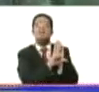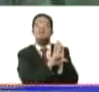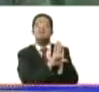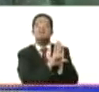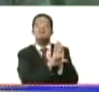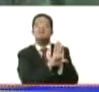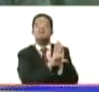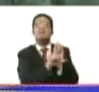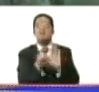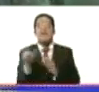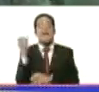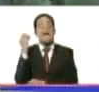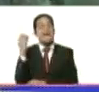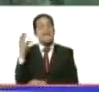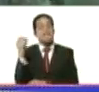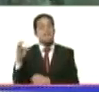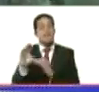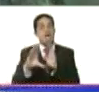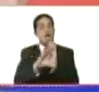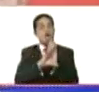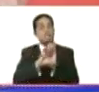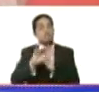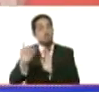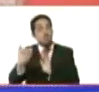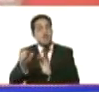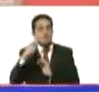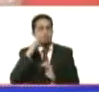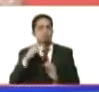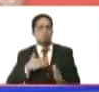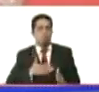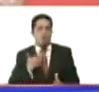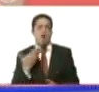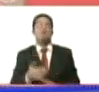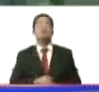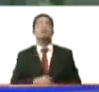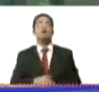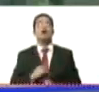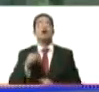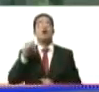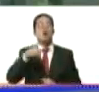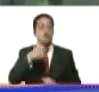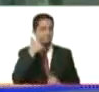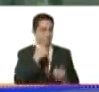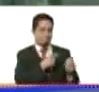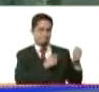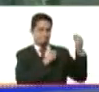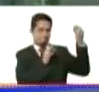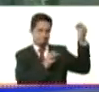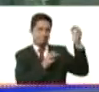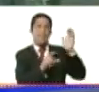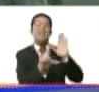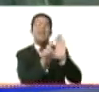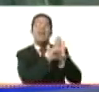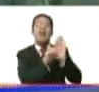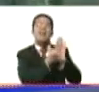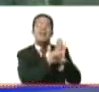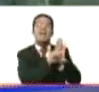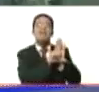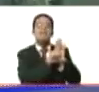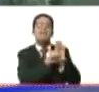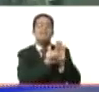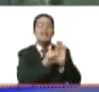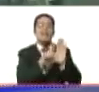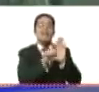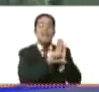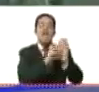asamblea constituyente se lo puede dar. Hoy pasa la ley de la Fuerza Armada Nacional Bolivariana de ley orgánica